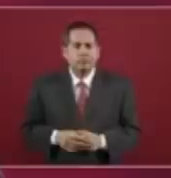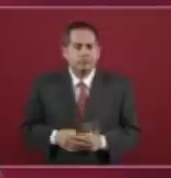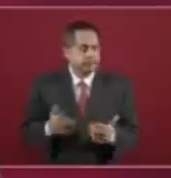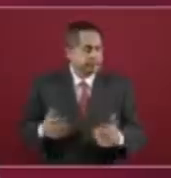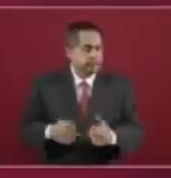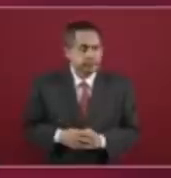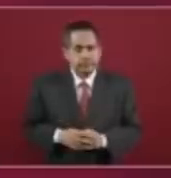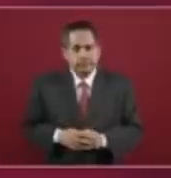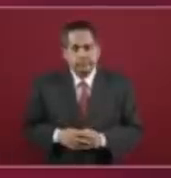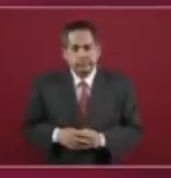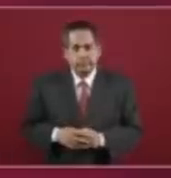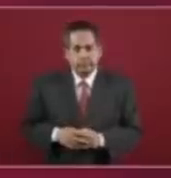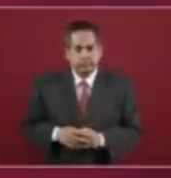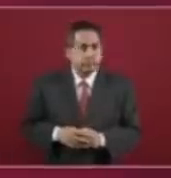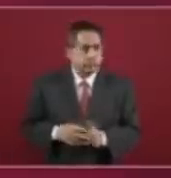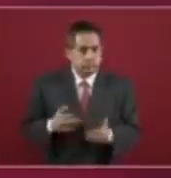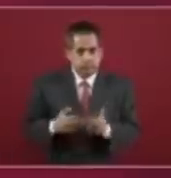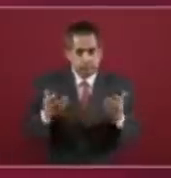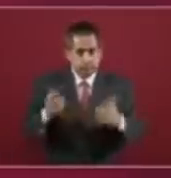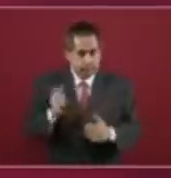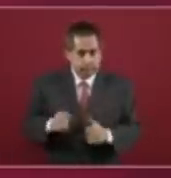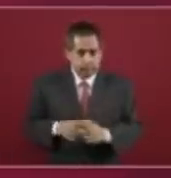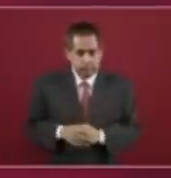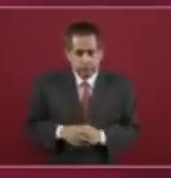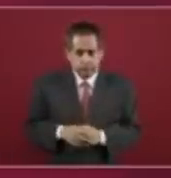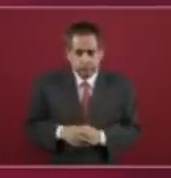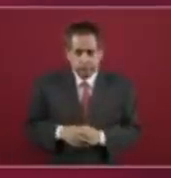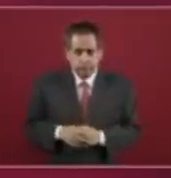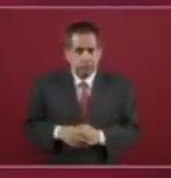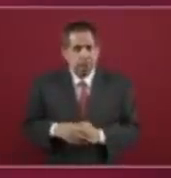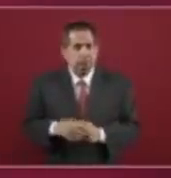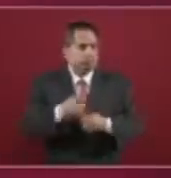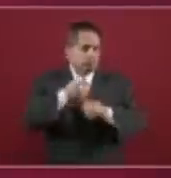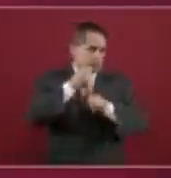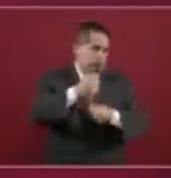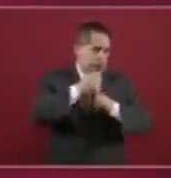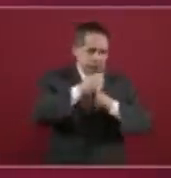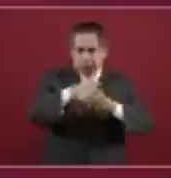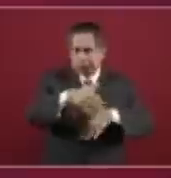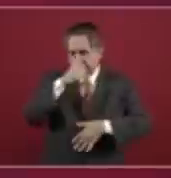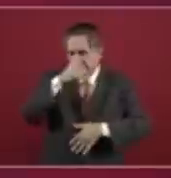Entonces, aunque haya protestas, además,